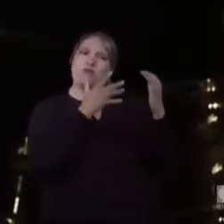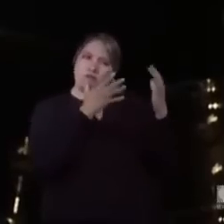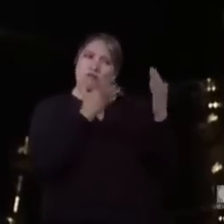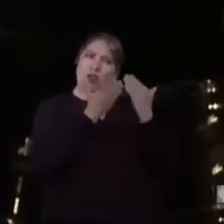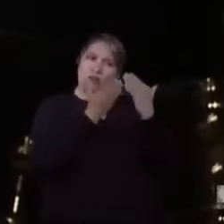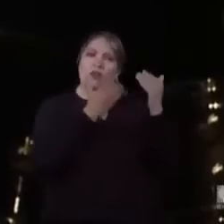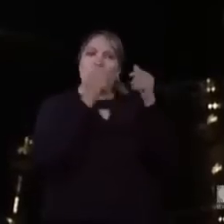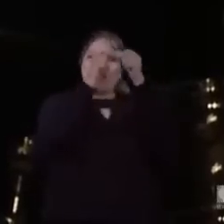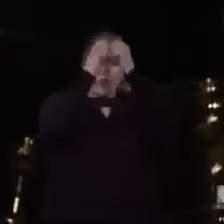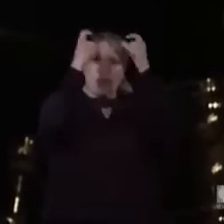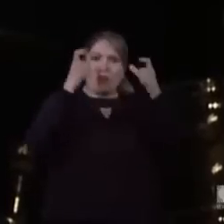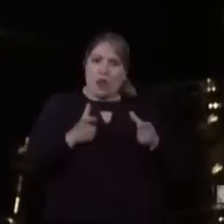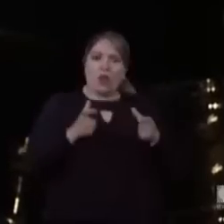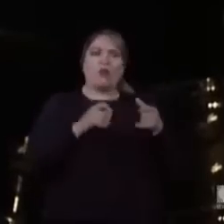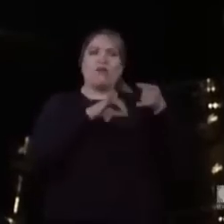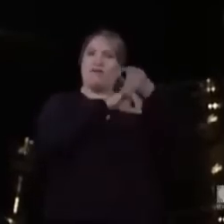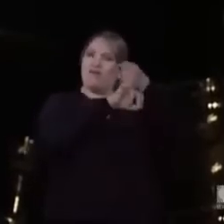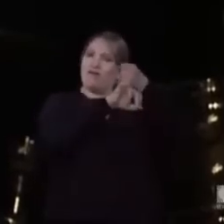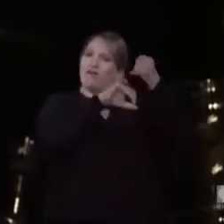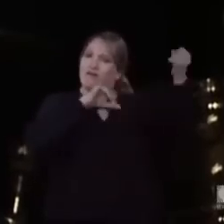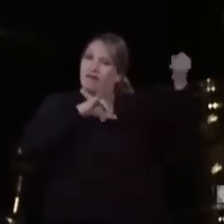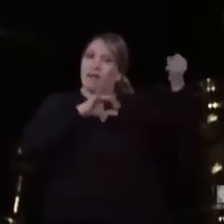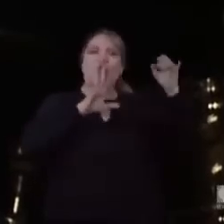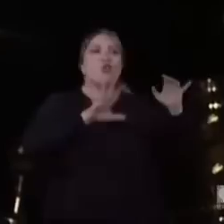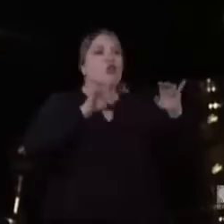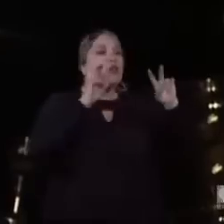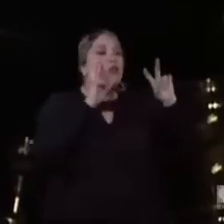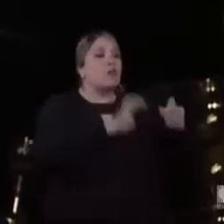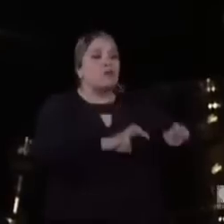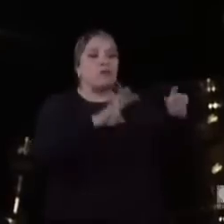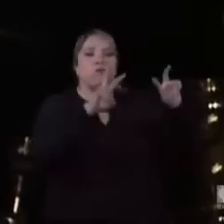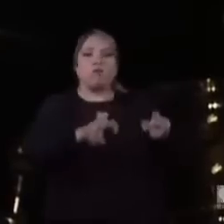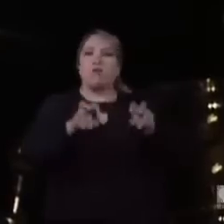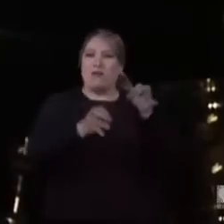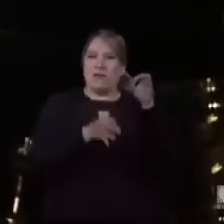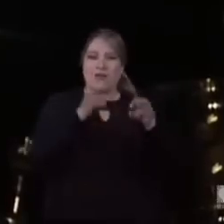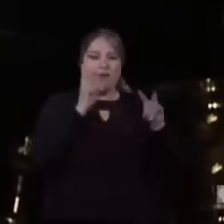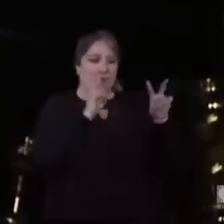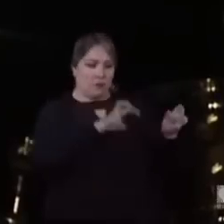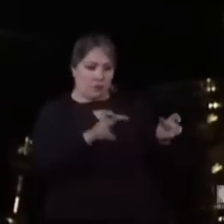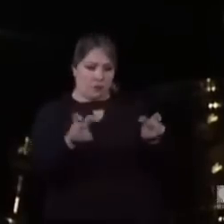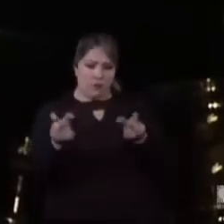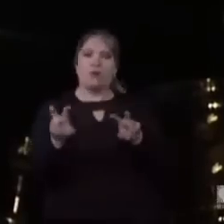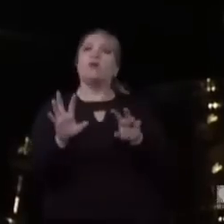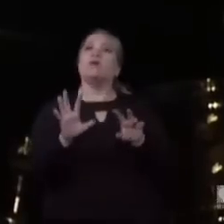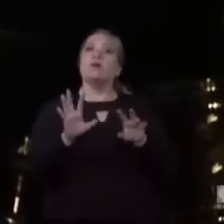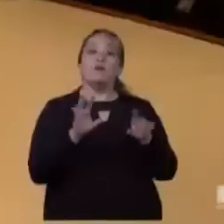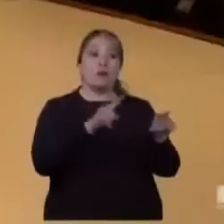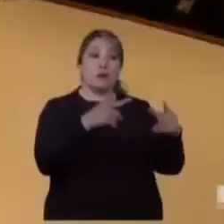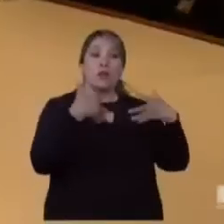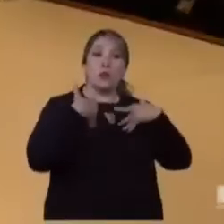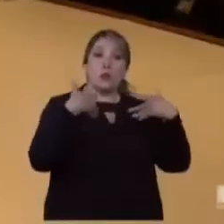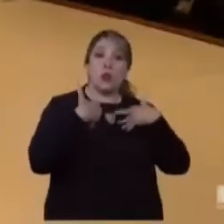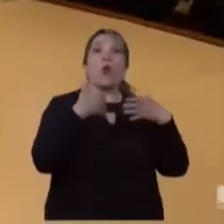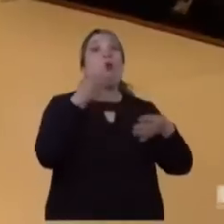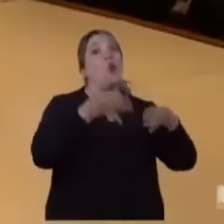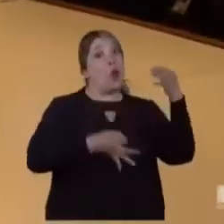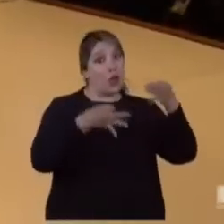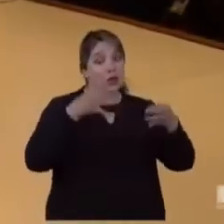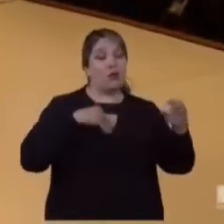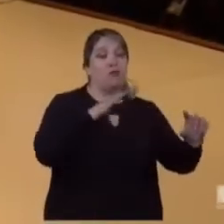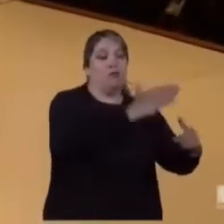la imparcialidad e independencia de los entes de investigación y juzgamiento, y proteger a las víctimas y